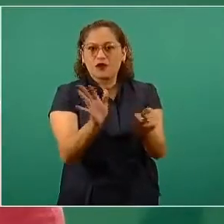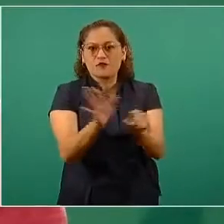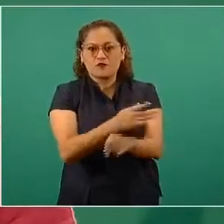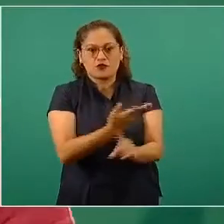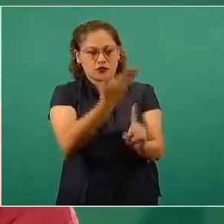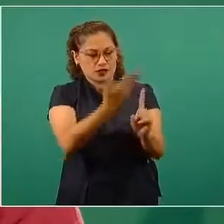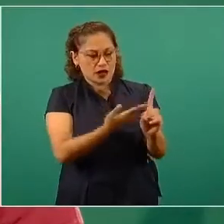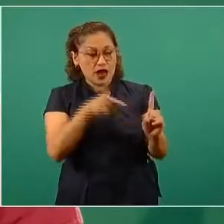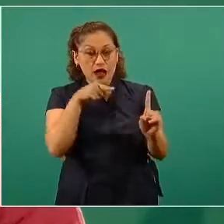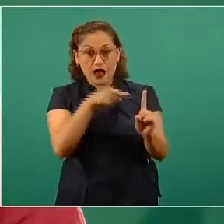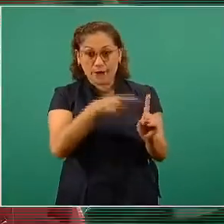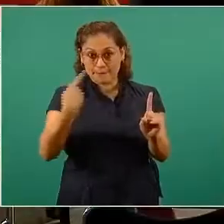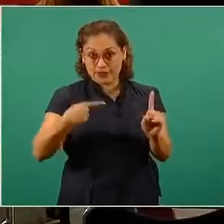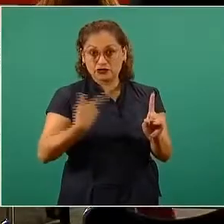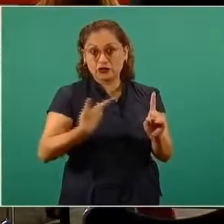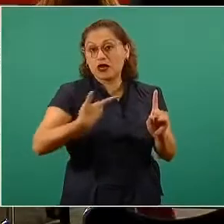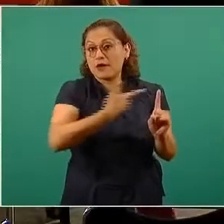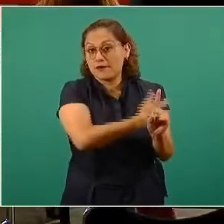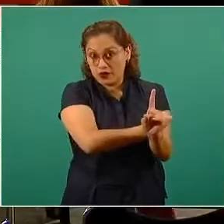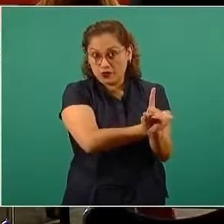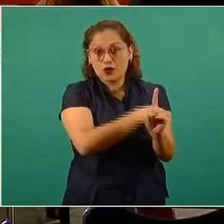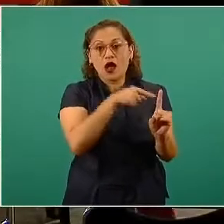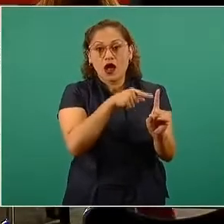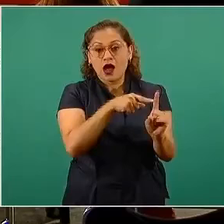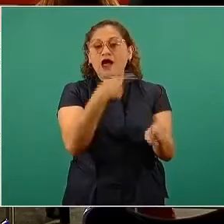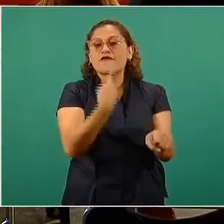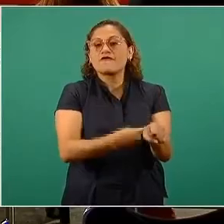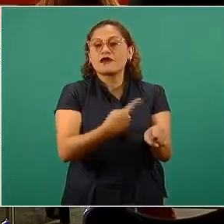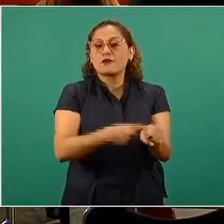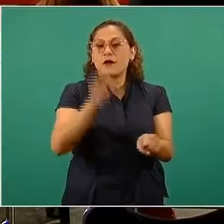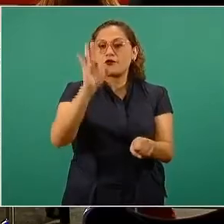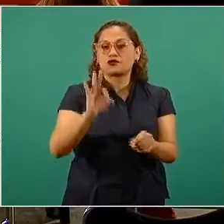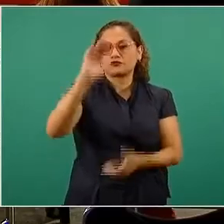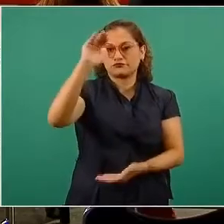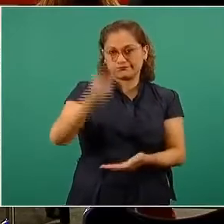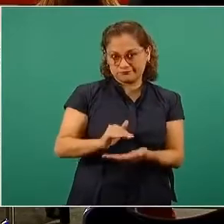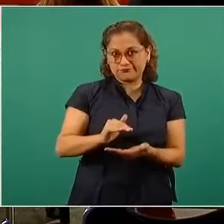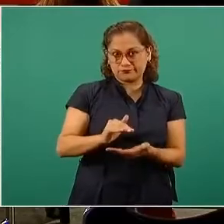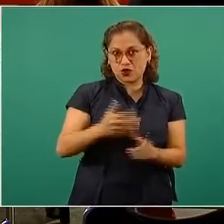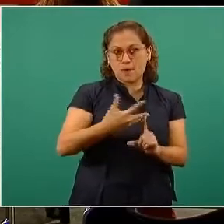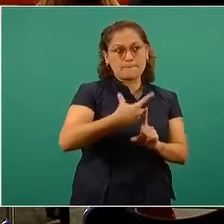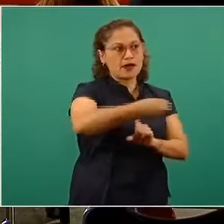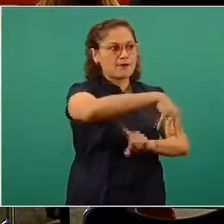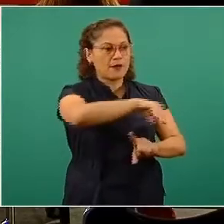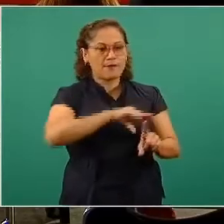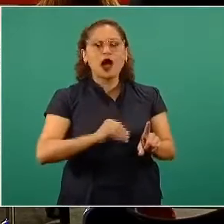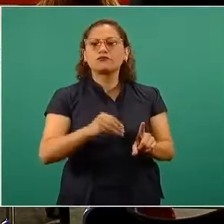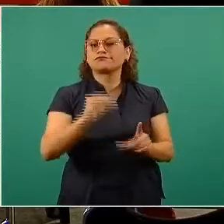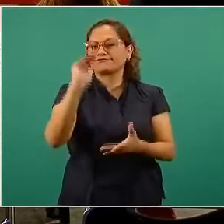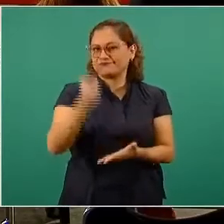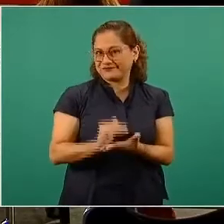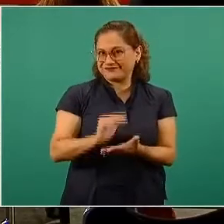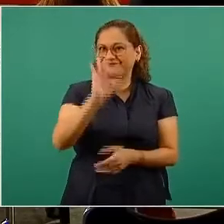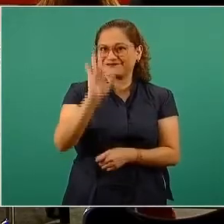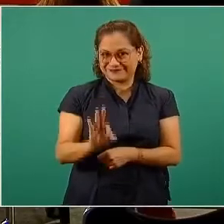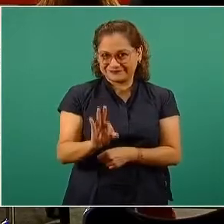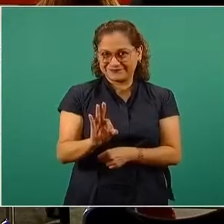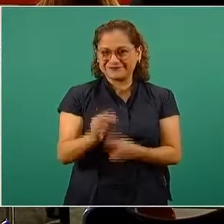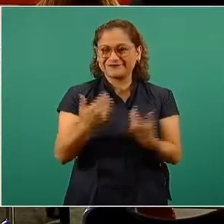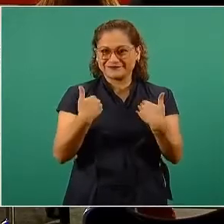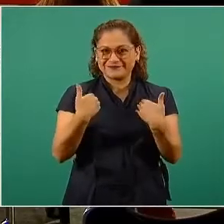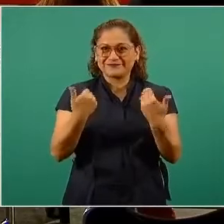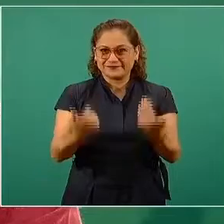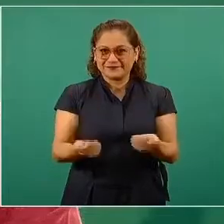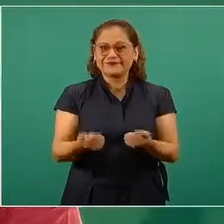tenga menor posibilidad de enfermar, entonces tiene menor posibilidad de transmitir. Estos son componentes